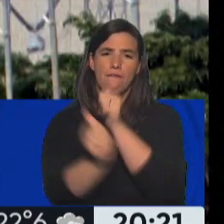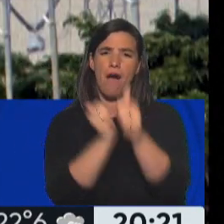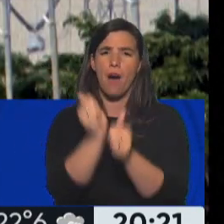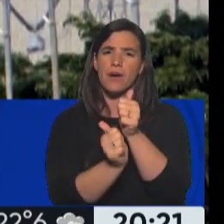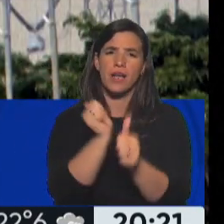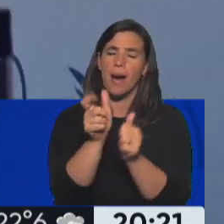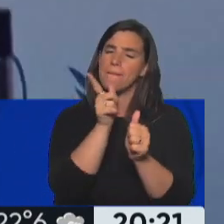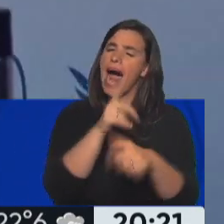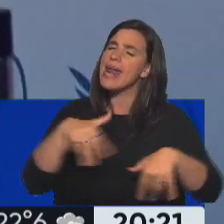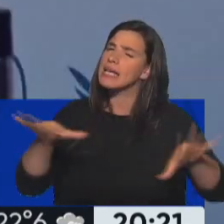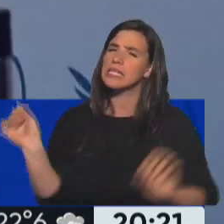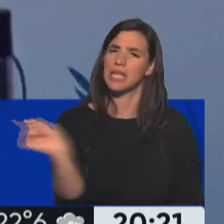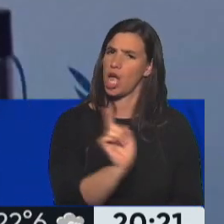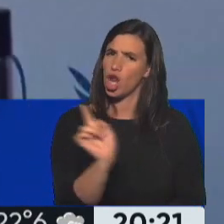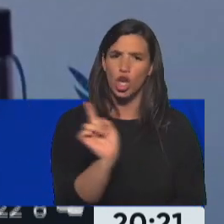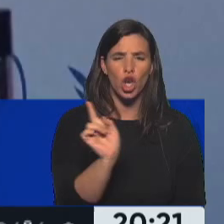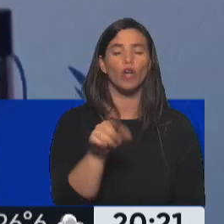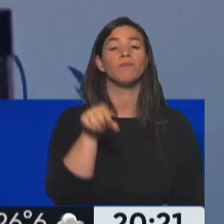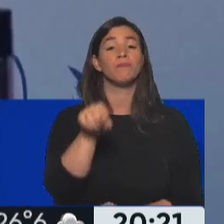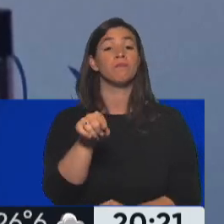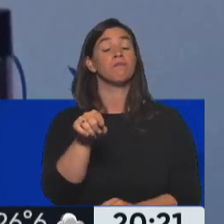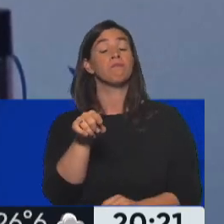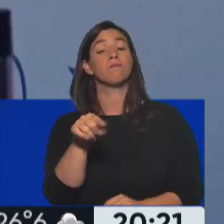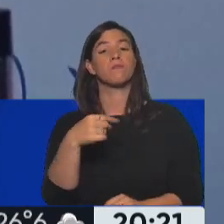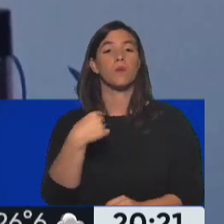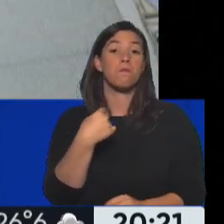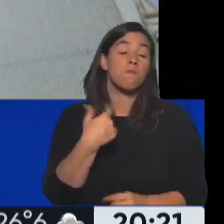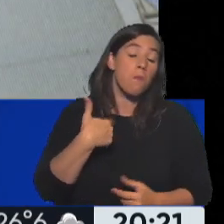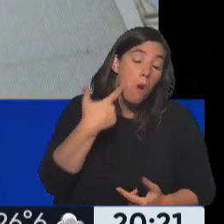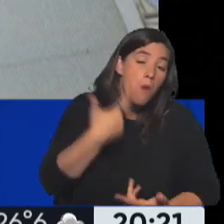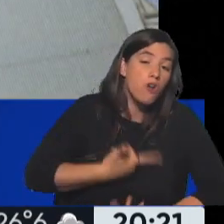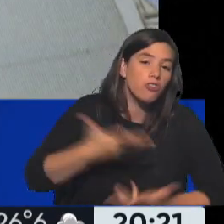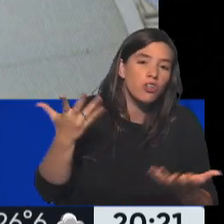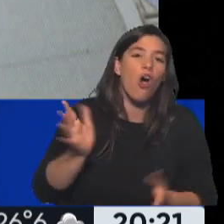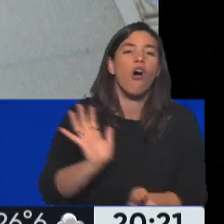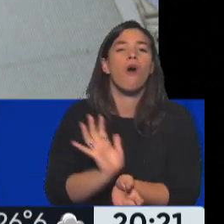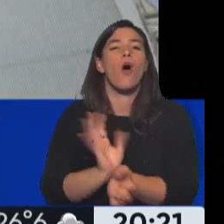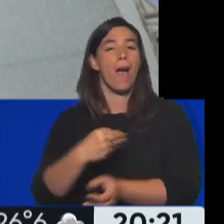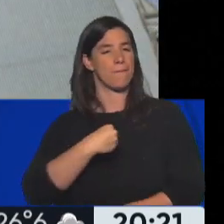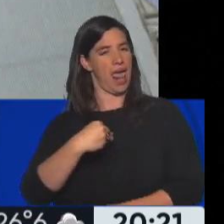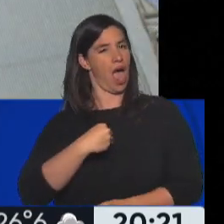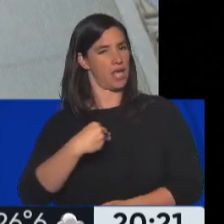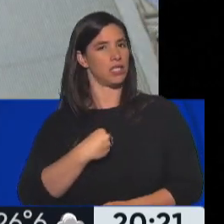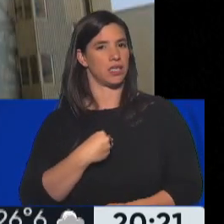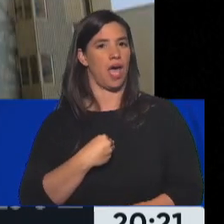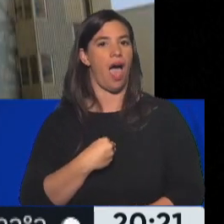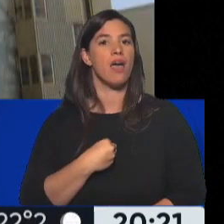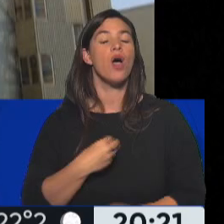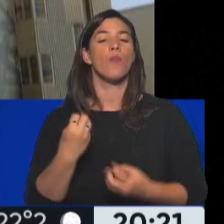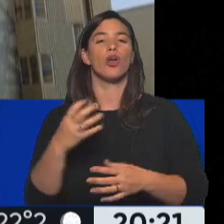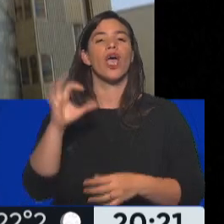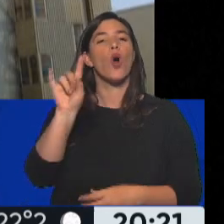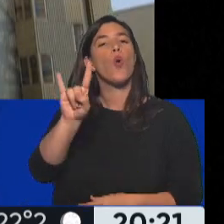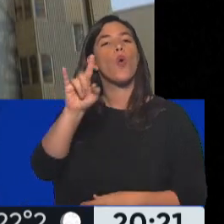las Naciones Unidas se mostró esperanzado en que Teherán cumplirá la decisión de mantener su stock de uranio